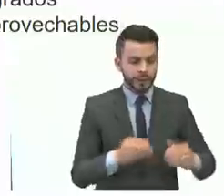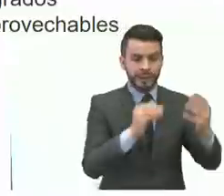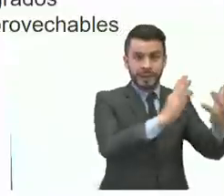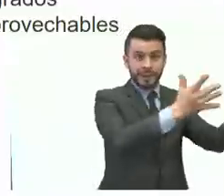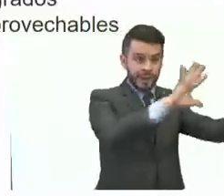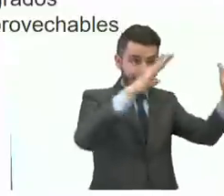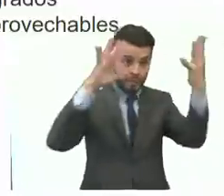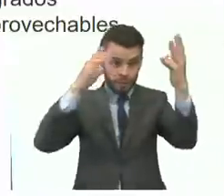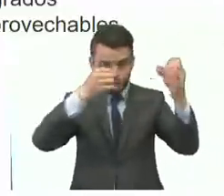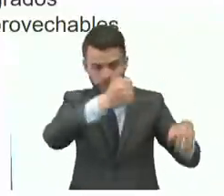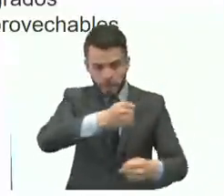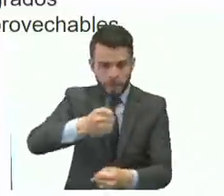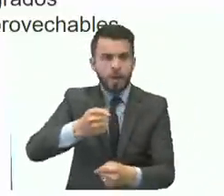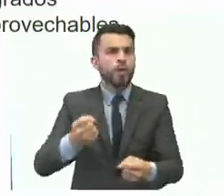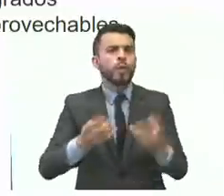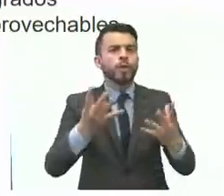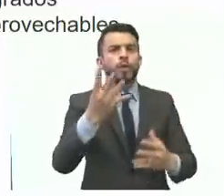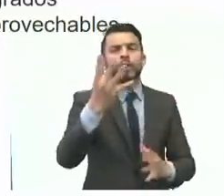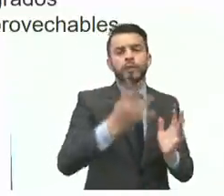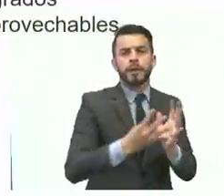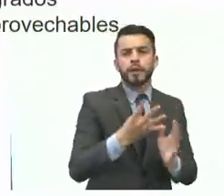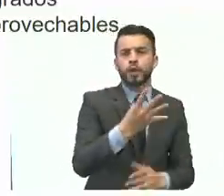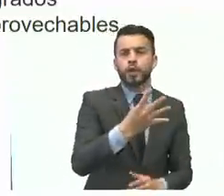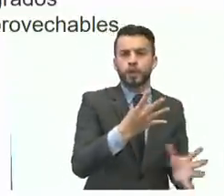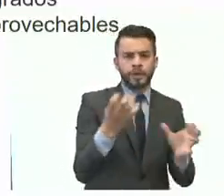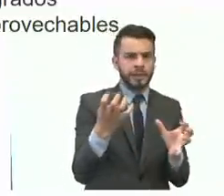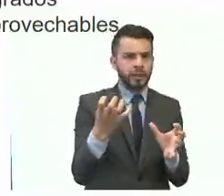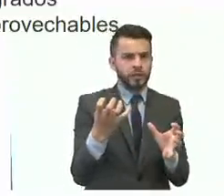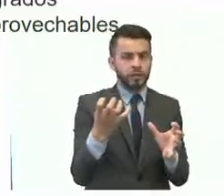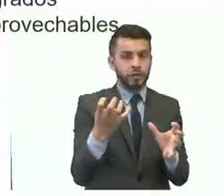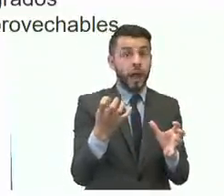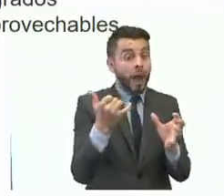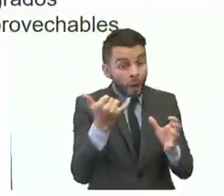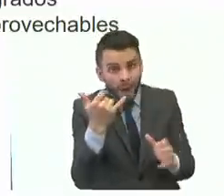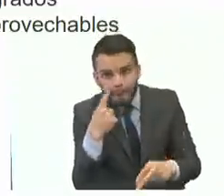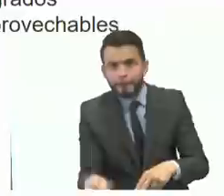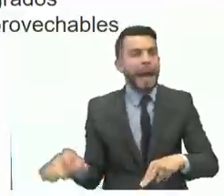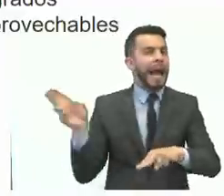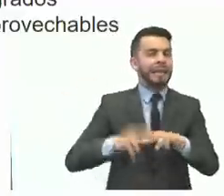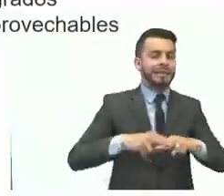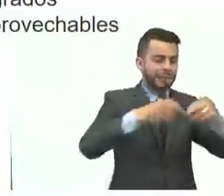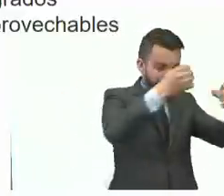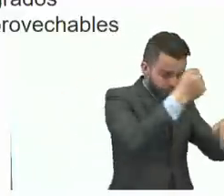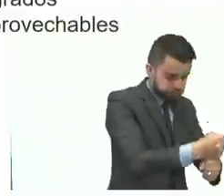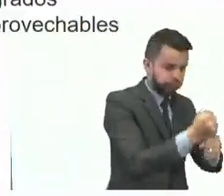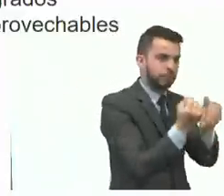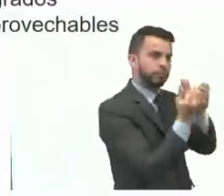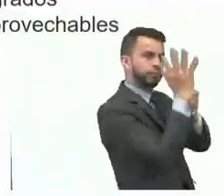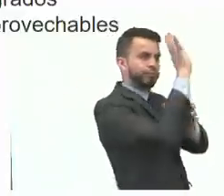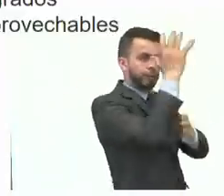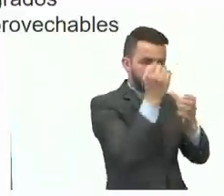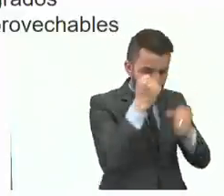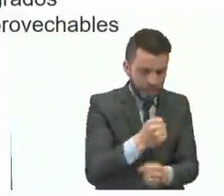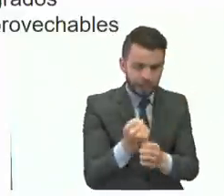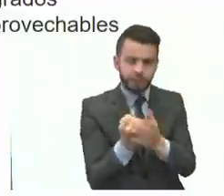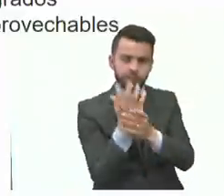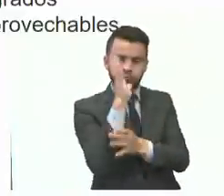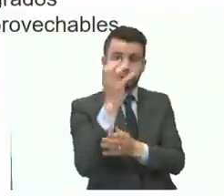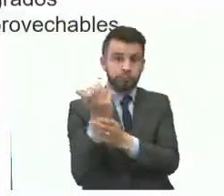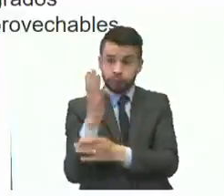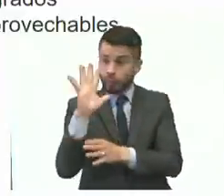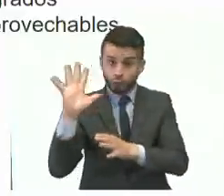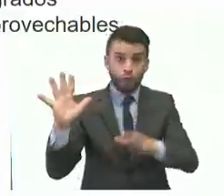vamos a aumentarlo. No solo vamos a tener más de 4.900 y esos más de 4.900 van a ser mayoritariamente